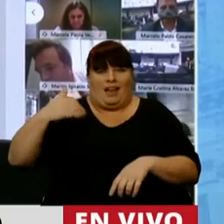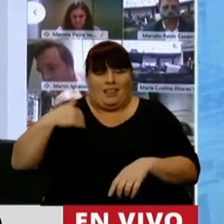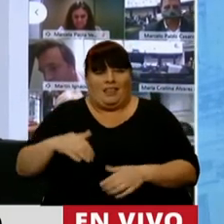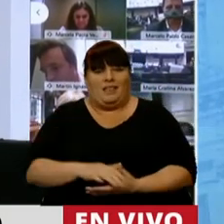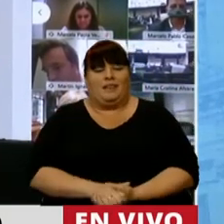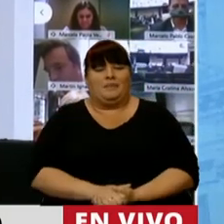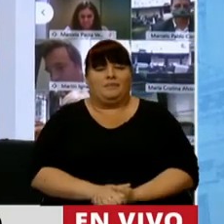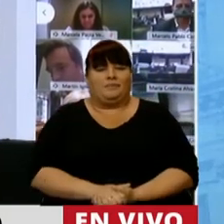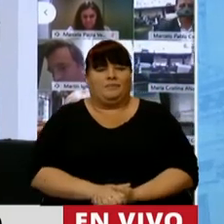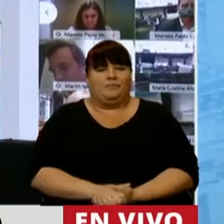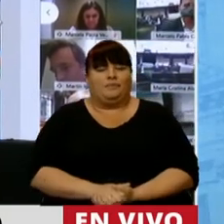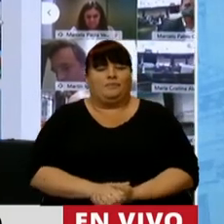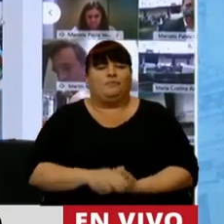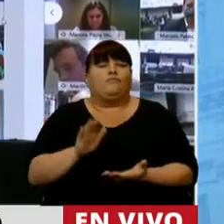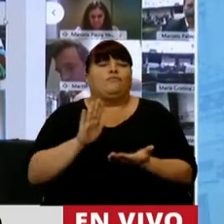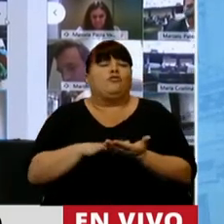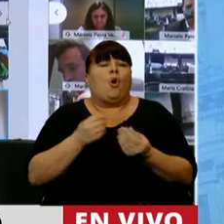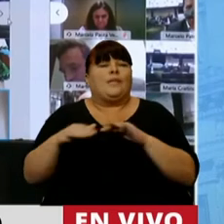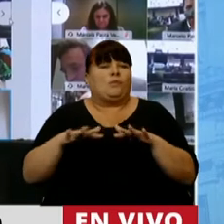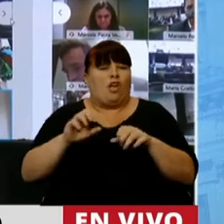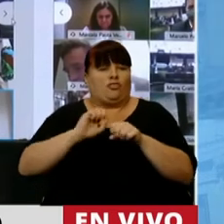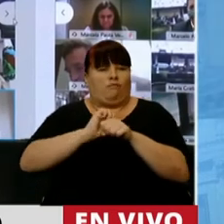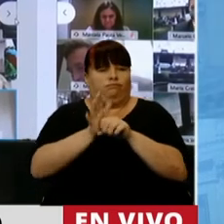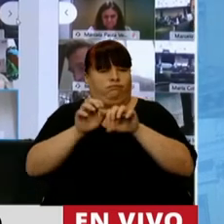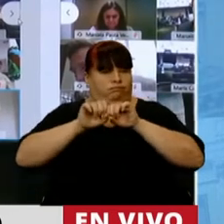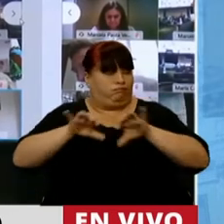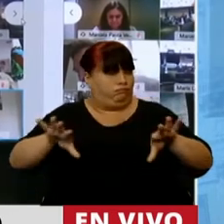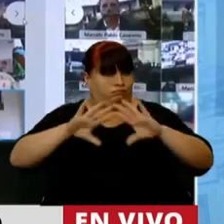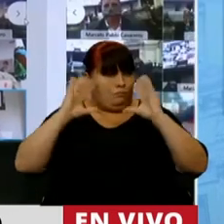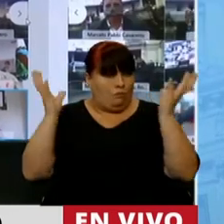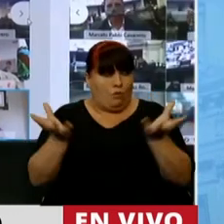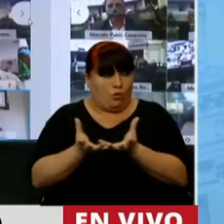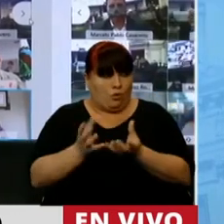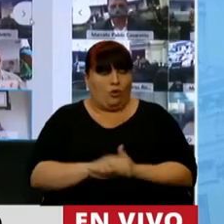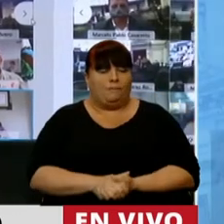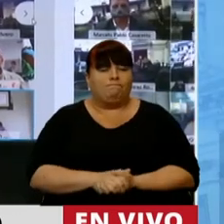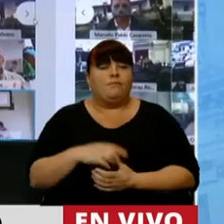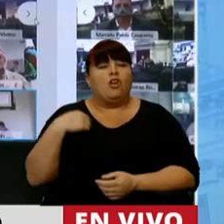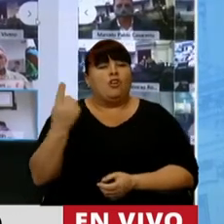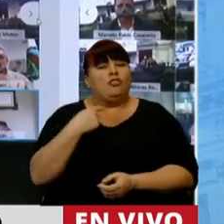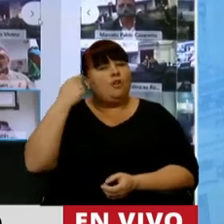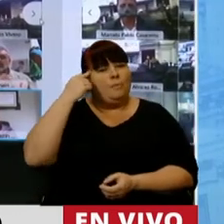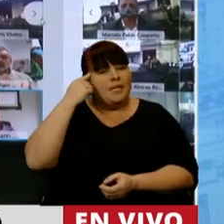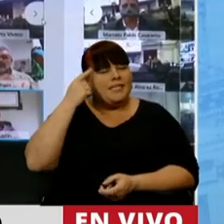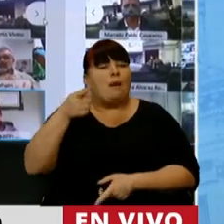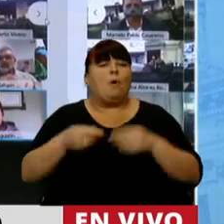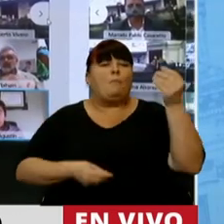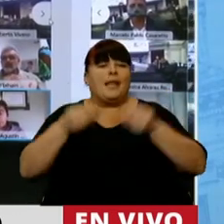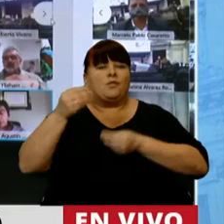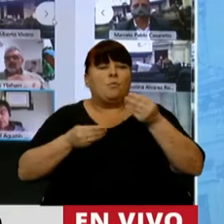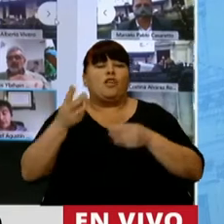nación en el marco de un contexto de pandemia global, es que creemos que el